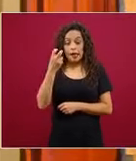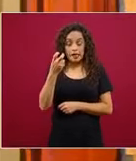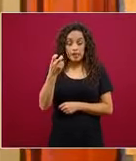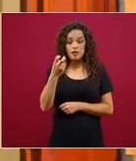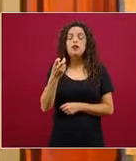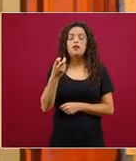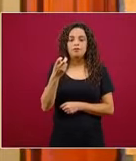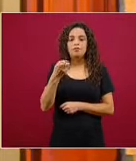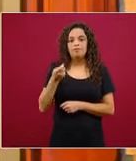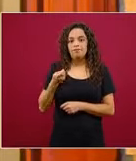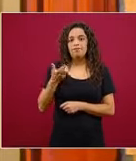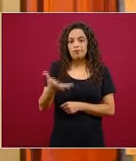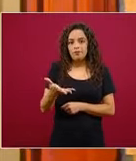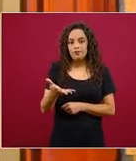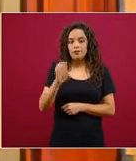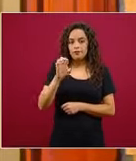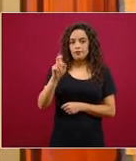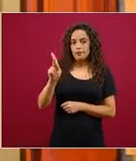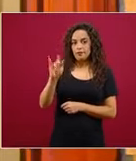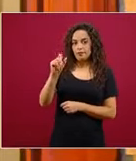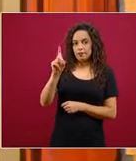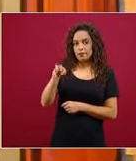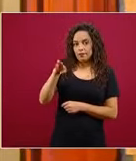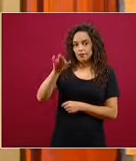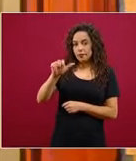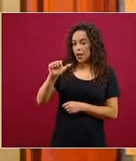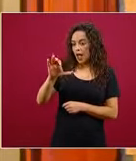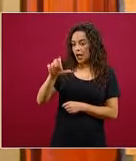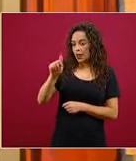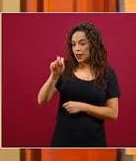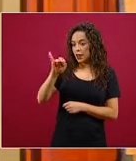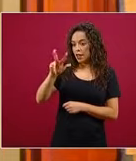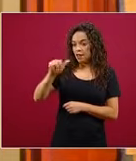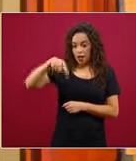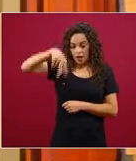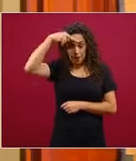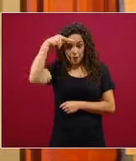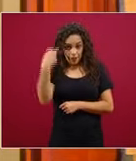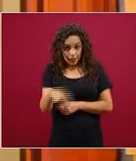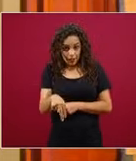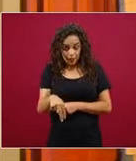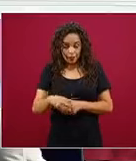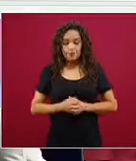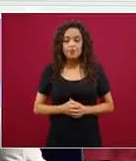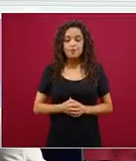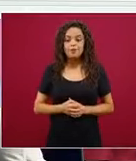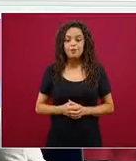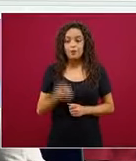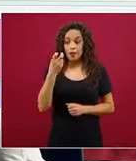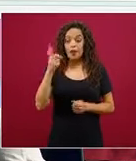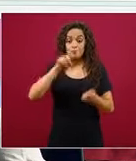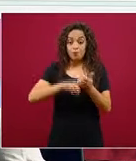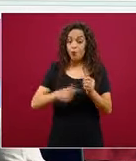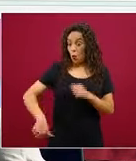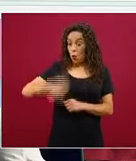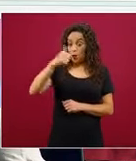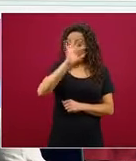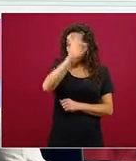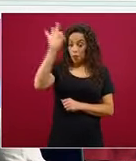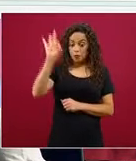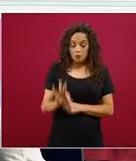consideran como la epidemia activa en México o la componen. como tal. Y es 11% el que se